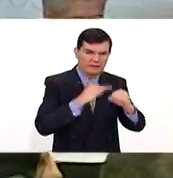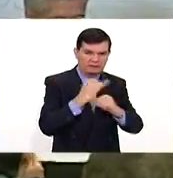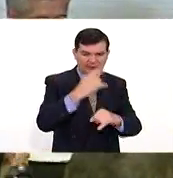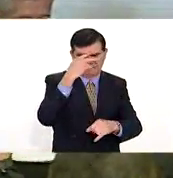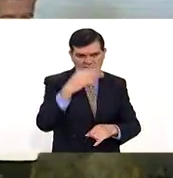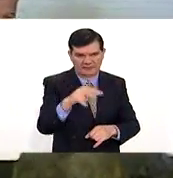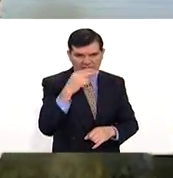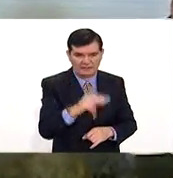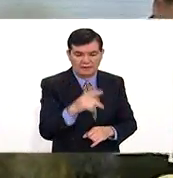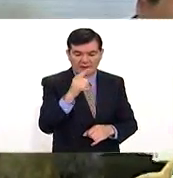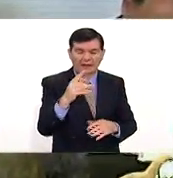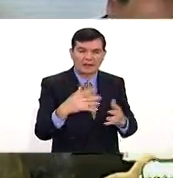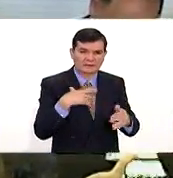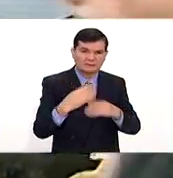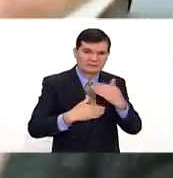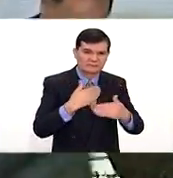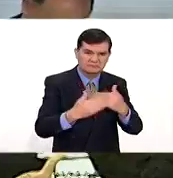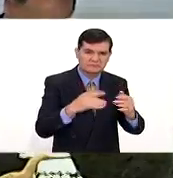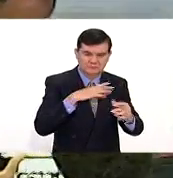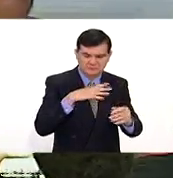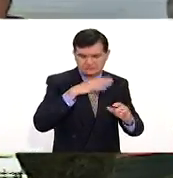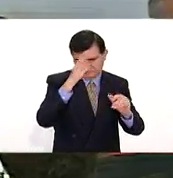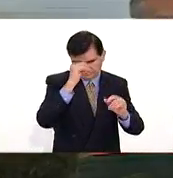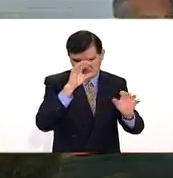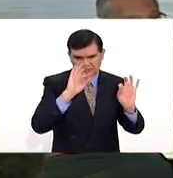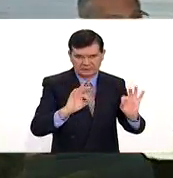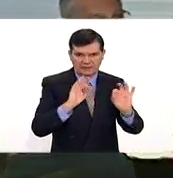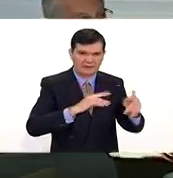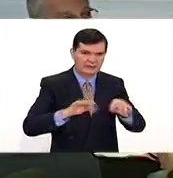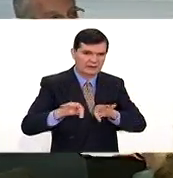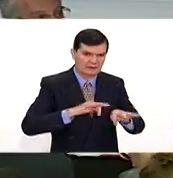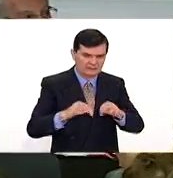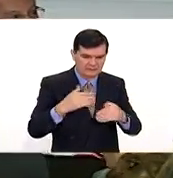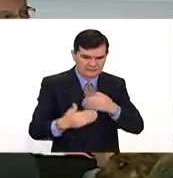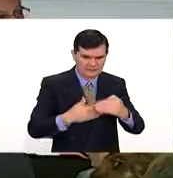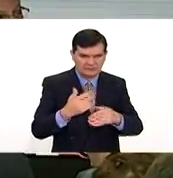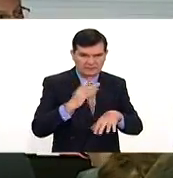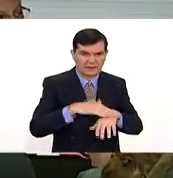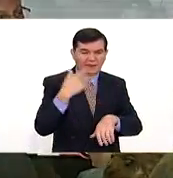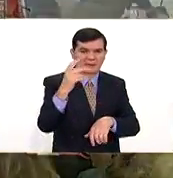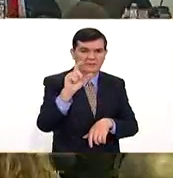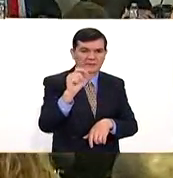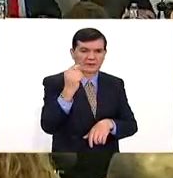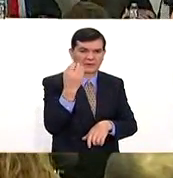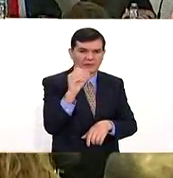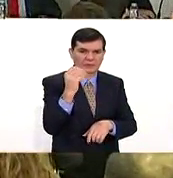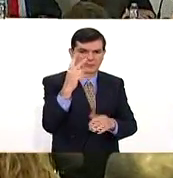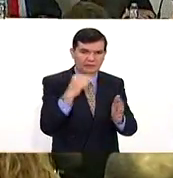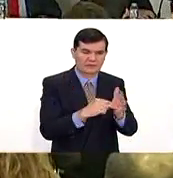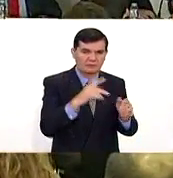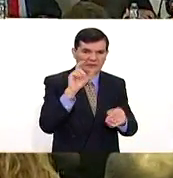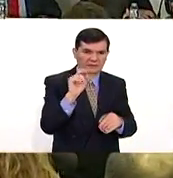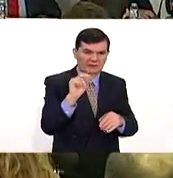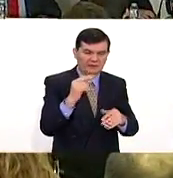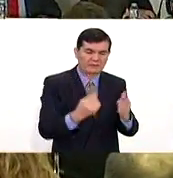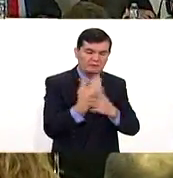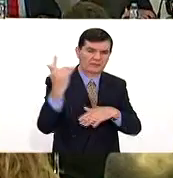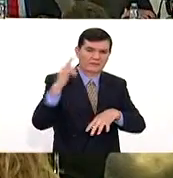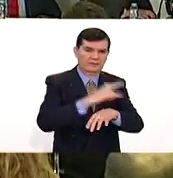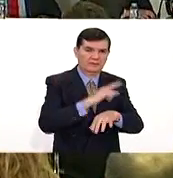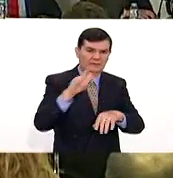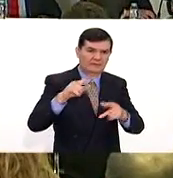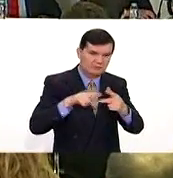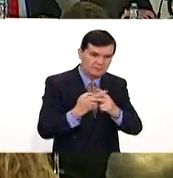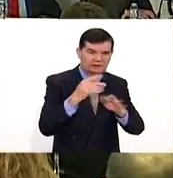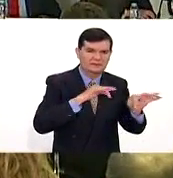Ciudad de México. Aseguró que los trabajos van de acuerdo con lo que se tiene programado para que el 20 de octubre del 2020 la nueva terminal aérea